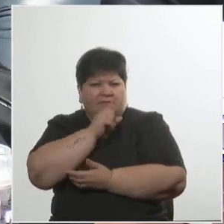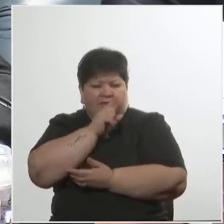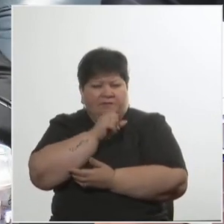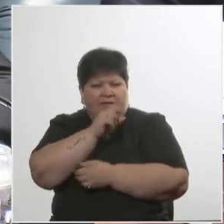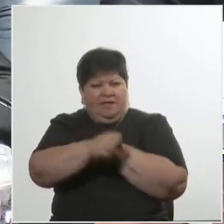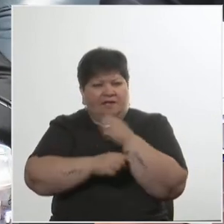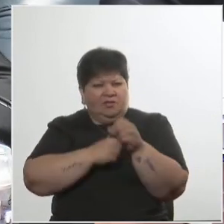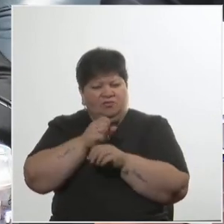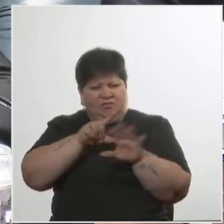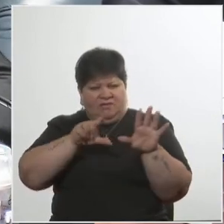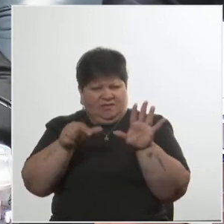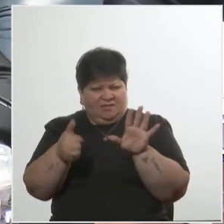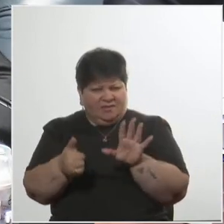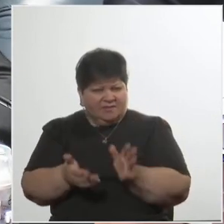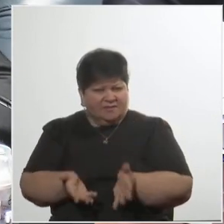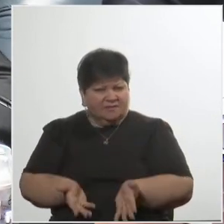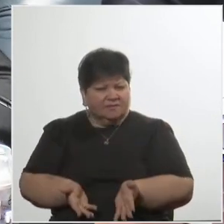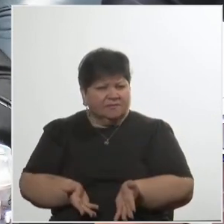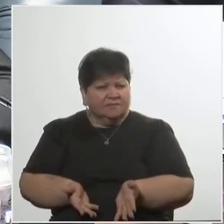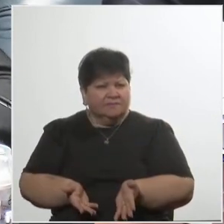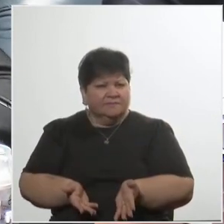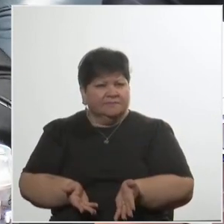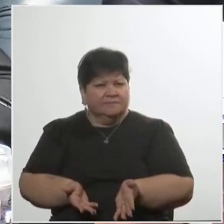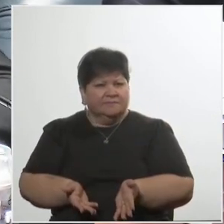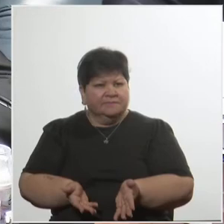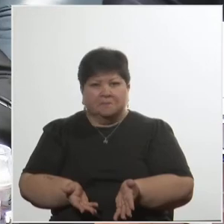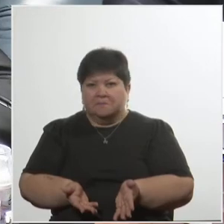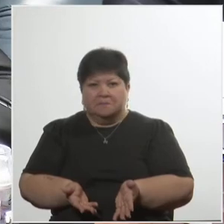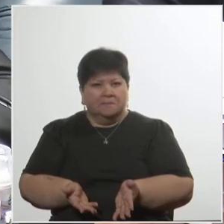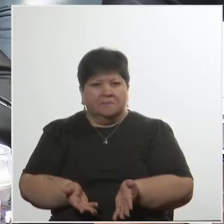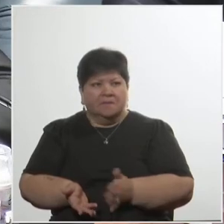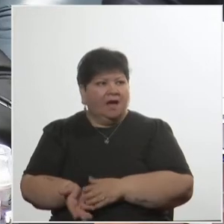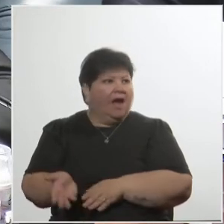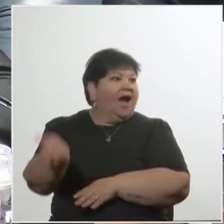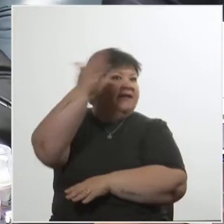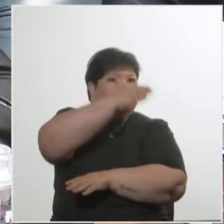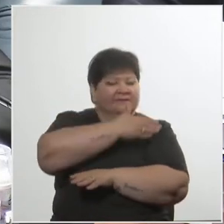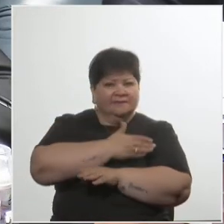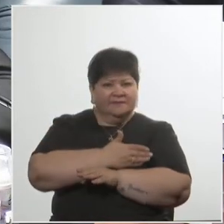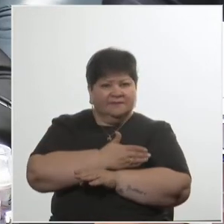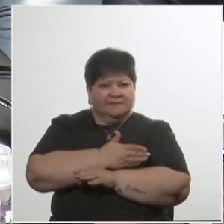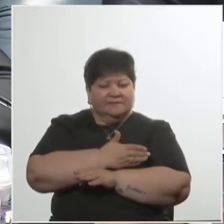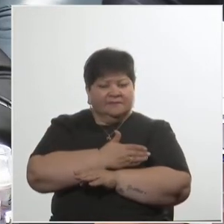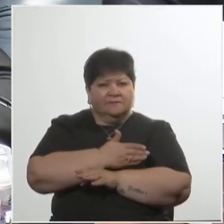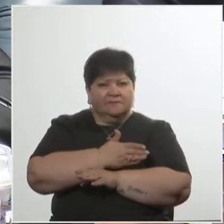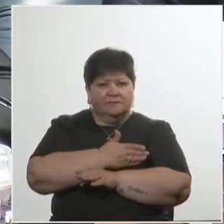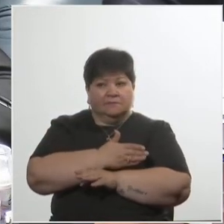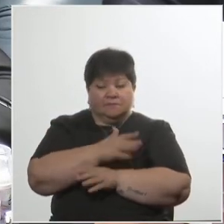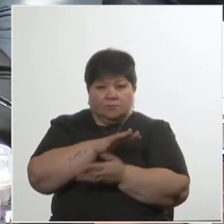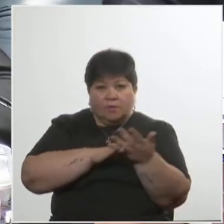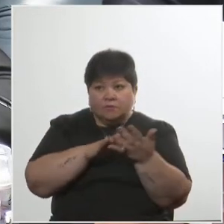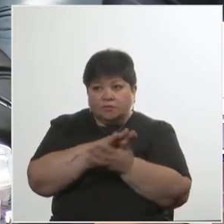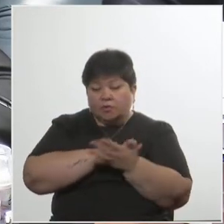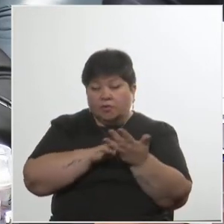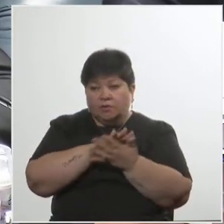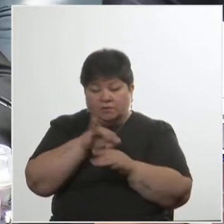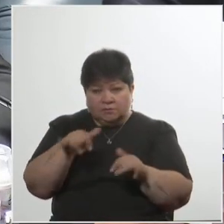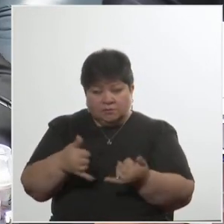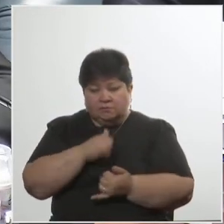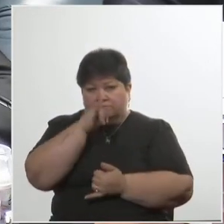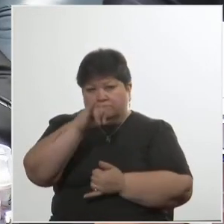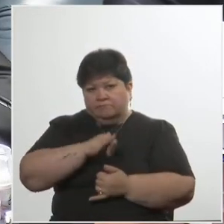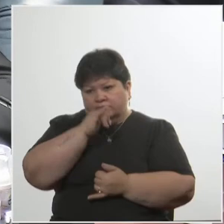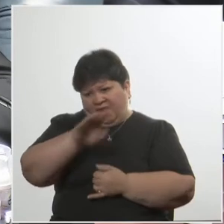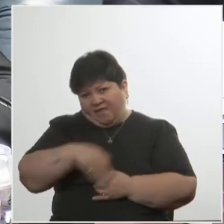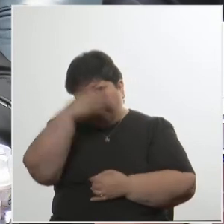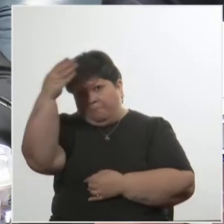76 no hubo antes situaciones como las escritas no